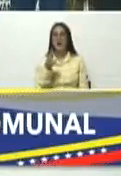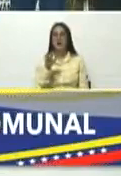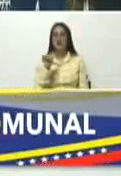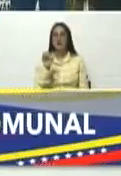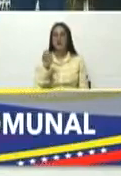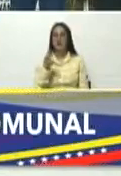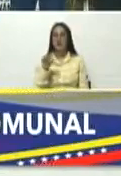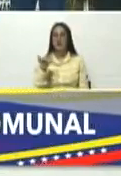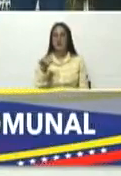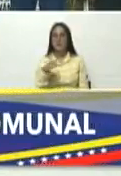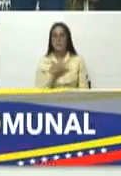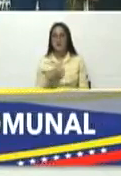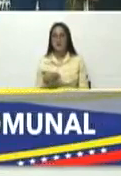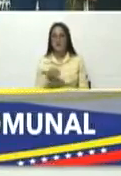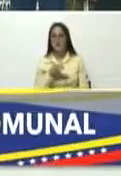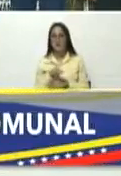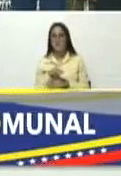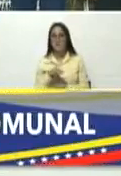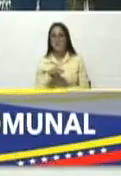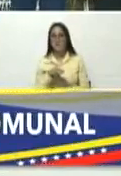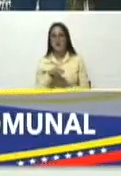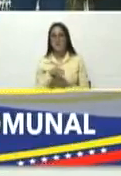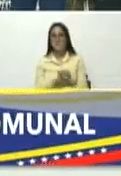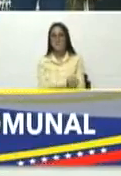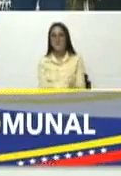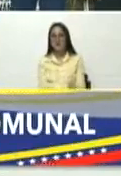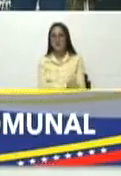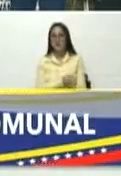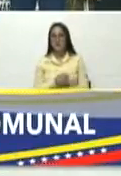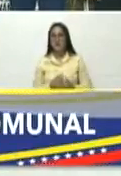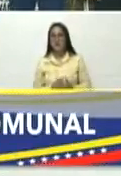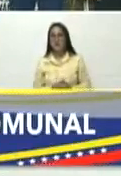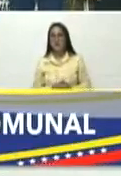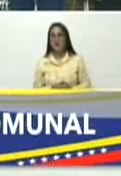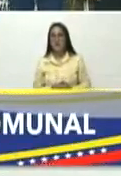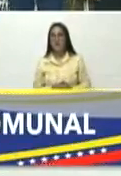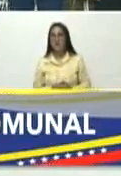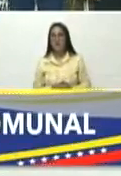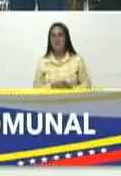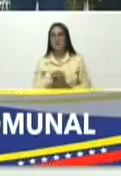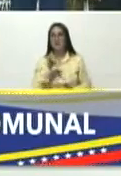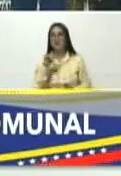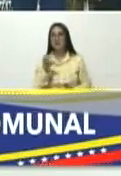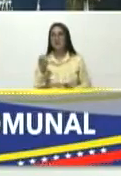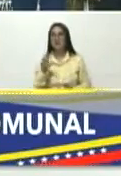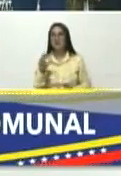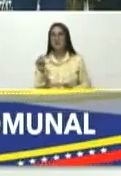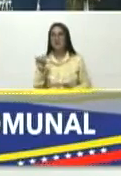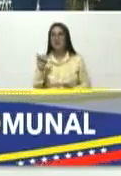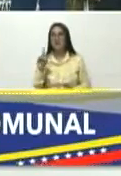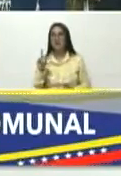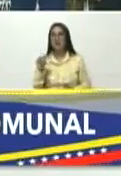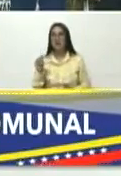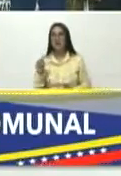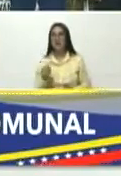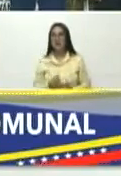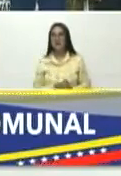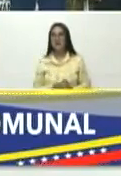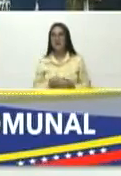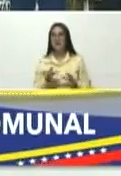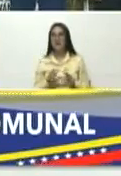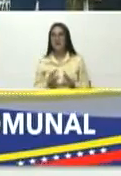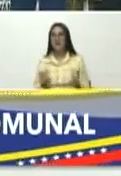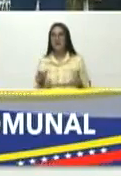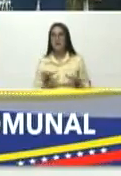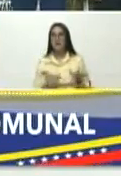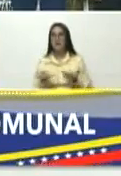Con la presidenta de la misión, José Gregorio Hernández, Zoraida Ramírez. Con la secretaria general